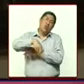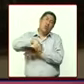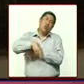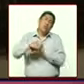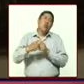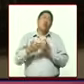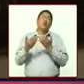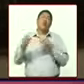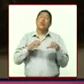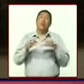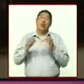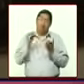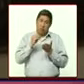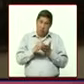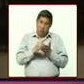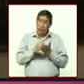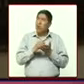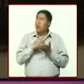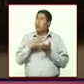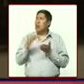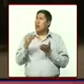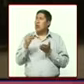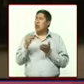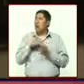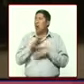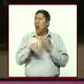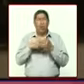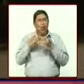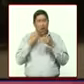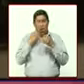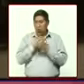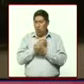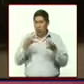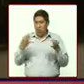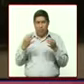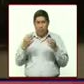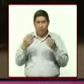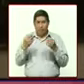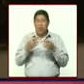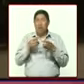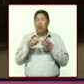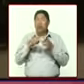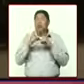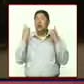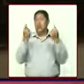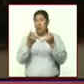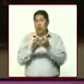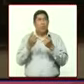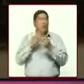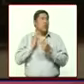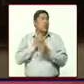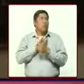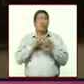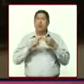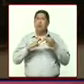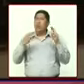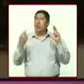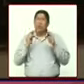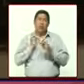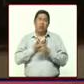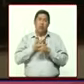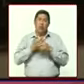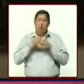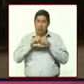lo que ha establecido la sala plena. En todas nuestras oficinas de la dirección departamental, en nuestras regionales y en